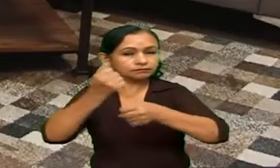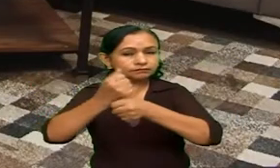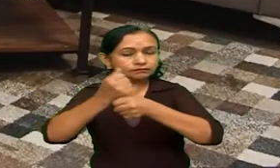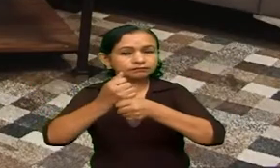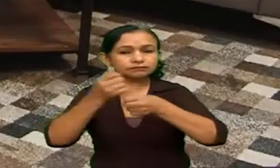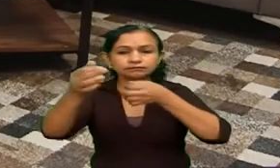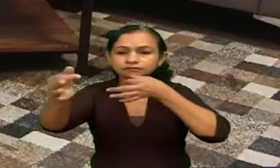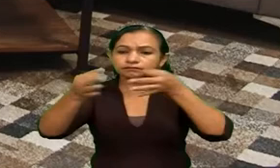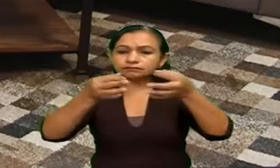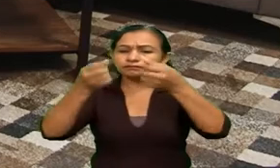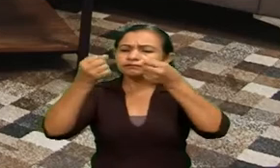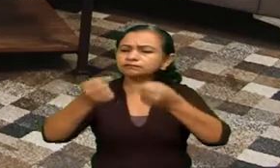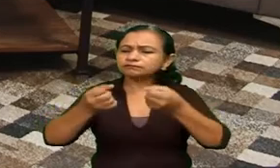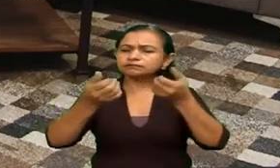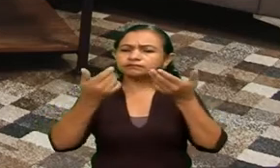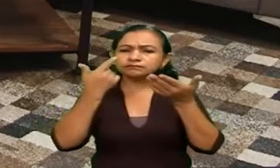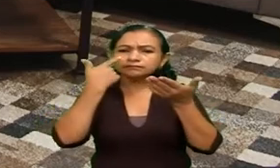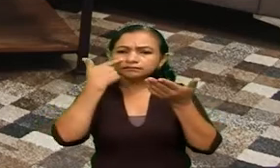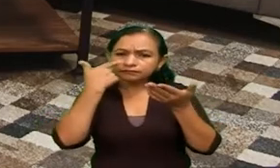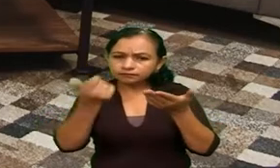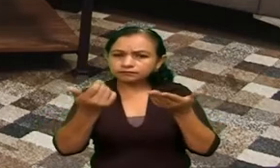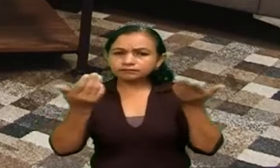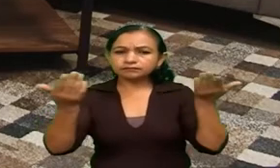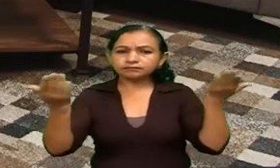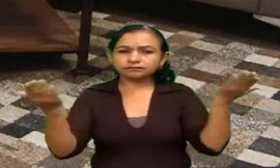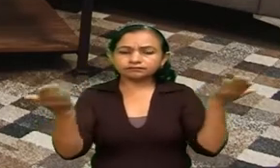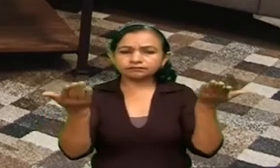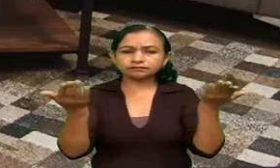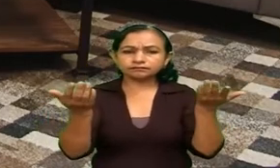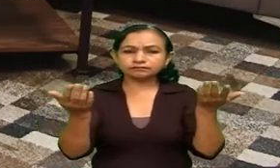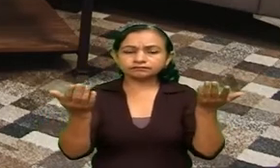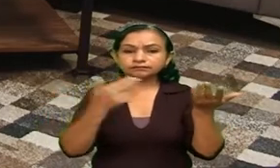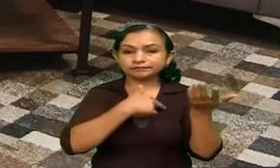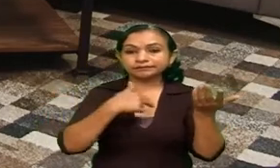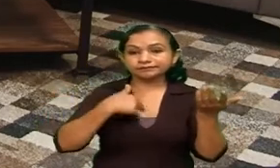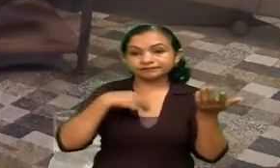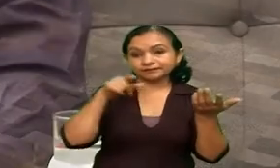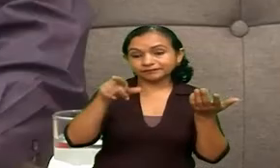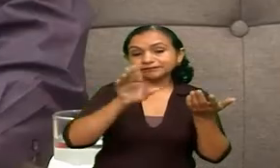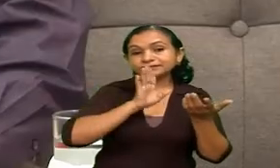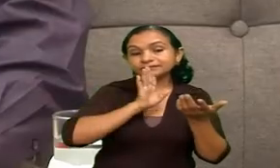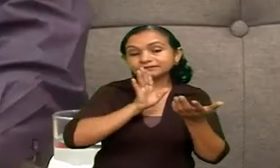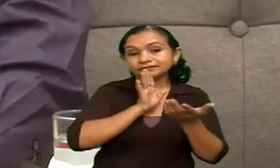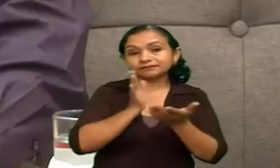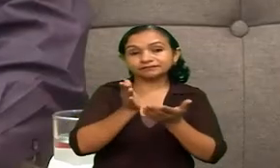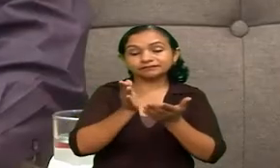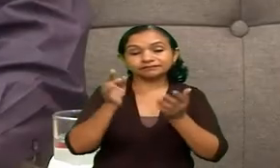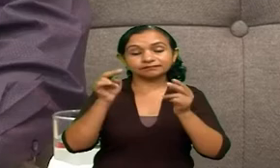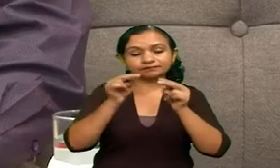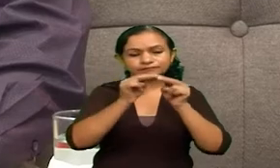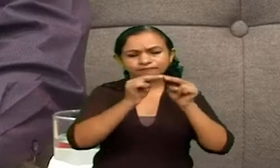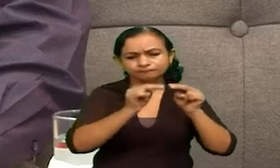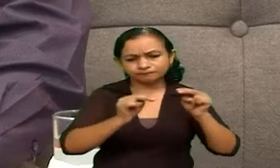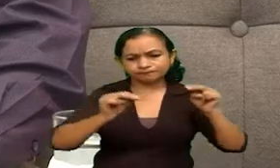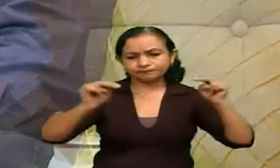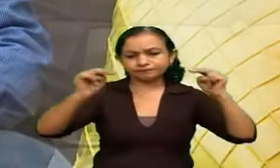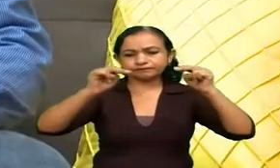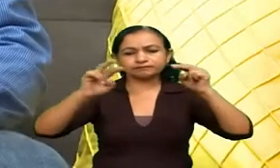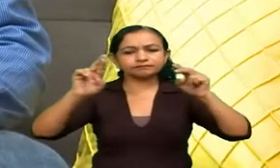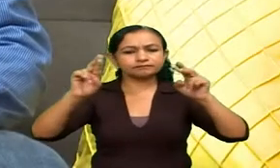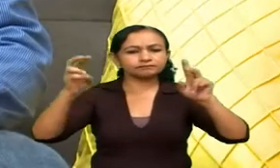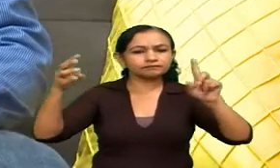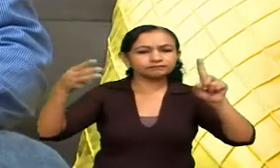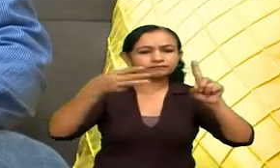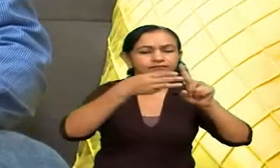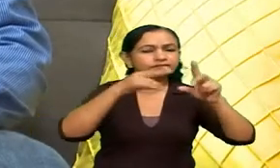Compañero Salvador, un poquito conocer también en cuanto, y aprovechando que usted está hablando del sistema interconectado regional, ¿cómo